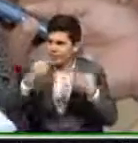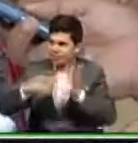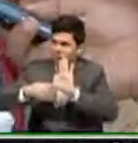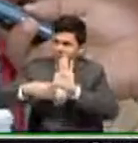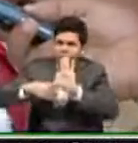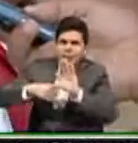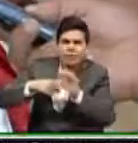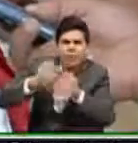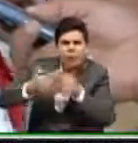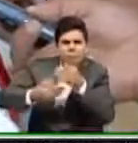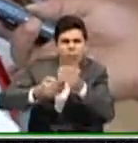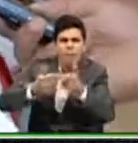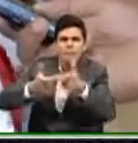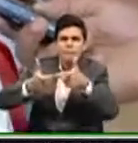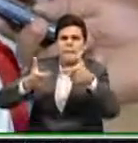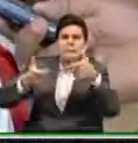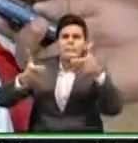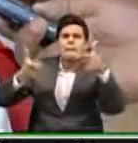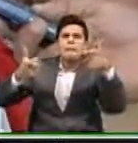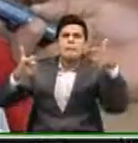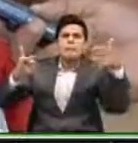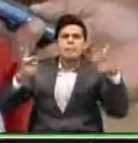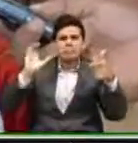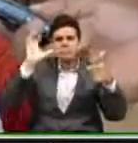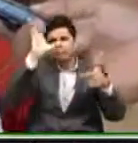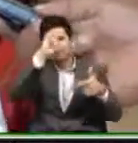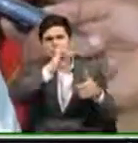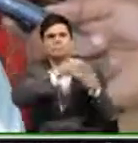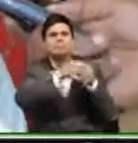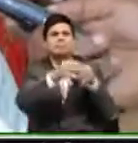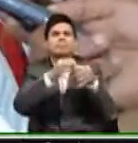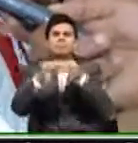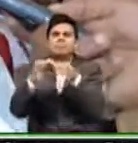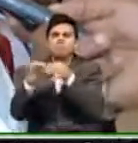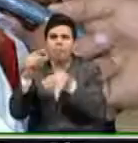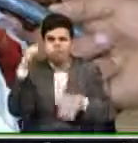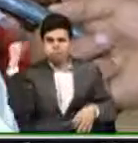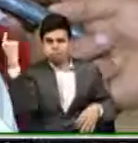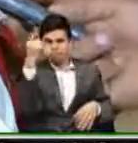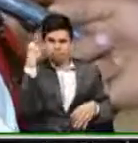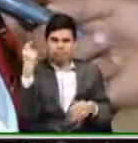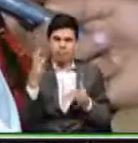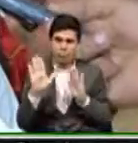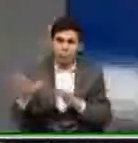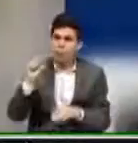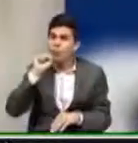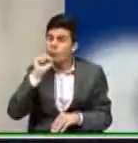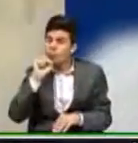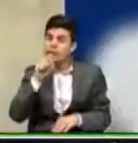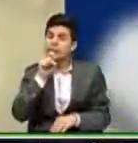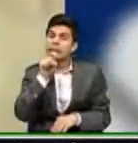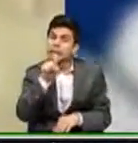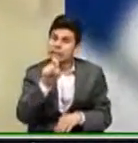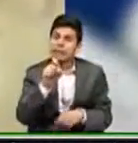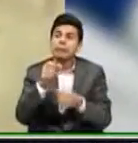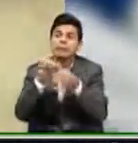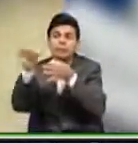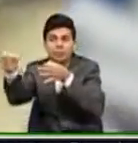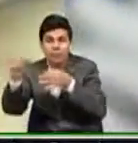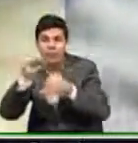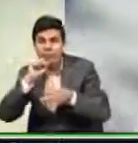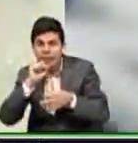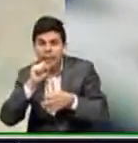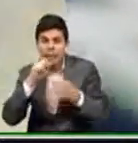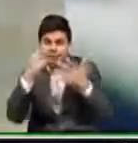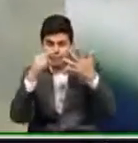leve aumento en el área metropolitana y también en Barranca Bermeja. Existe un sinnúmero